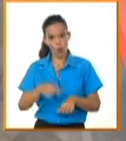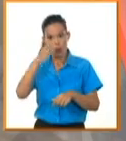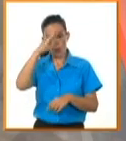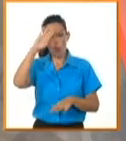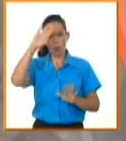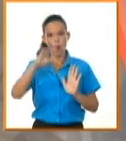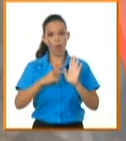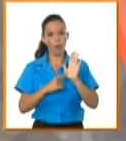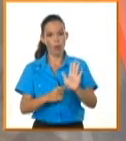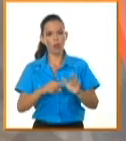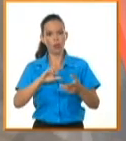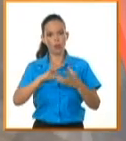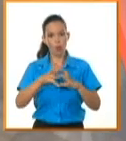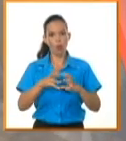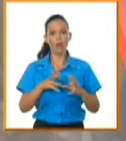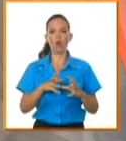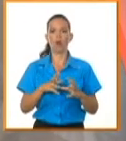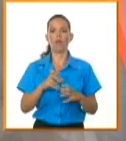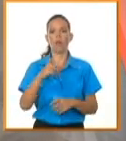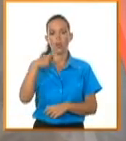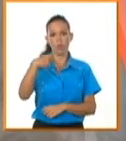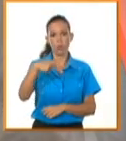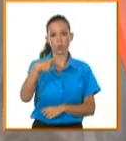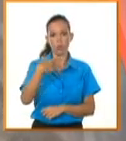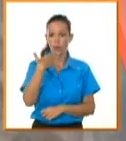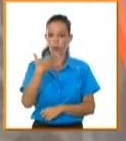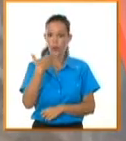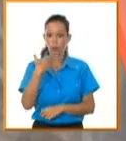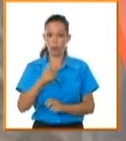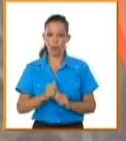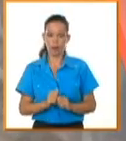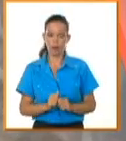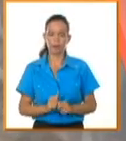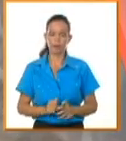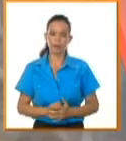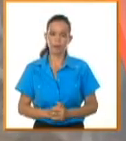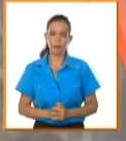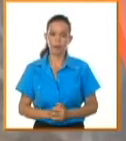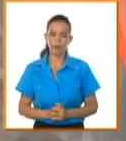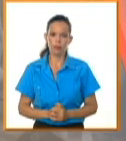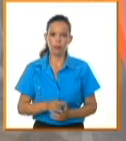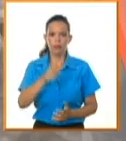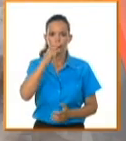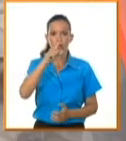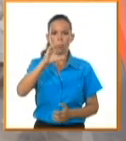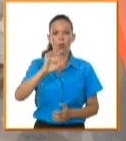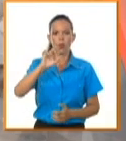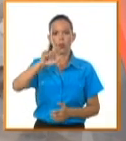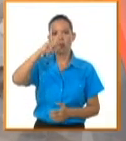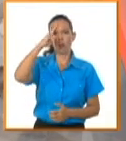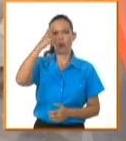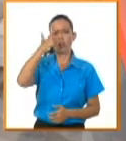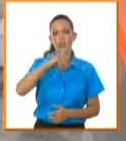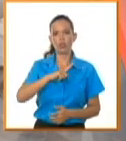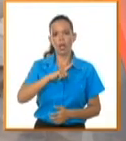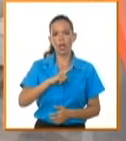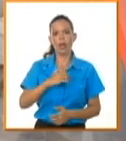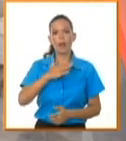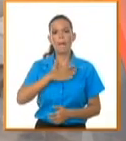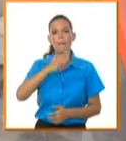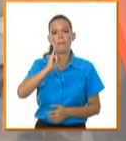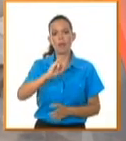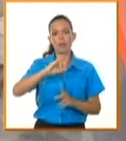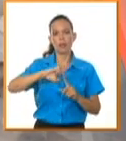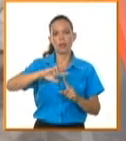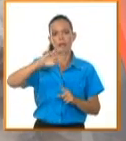pasarelas de pago que son ejemplos creo que las cifras cuando ya las mencionamos Podemos hablar más de ello la bancarización de operaciones